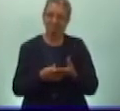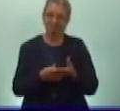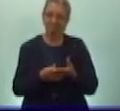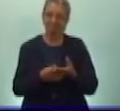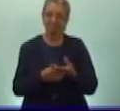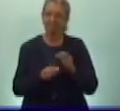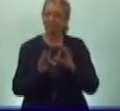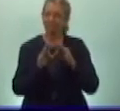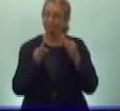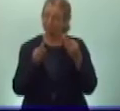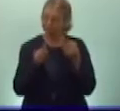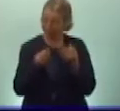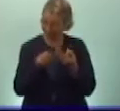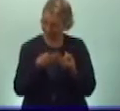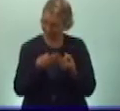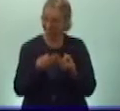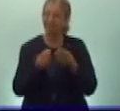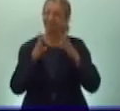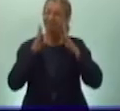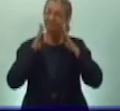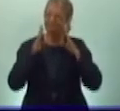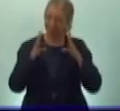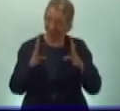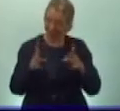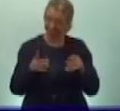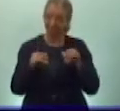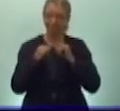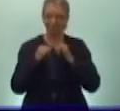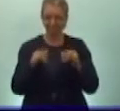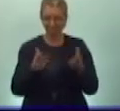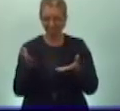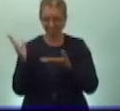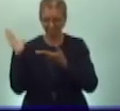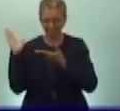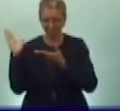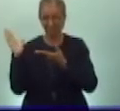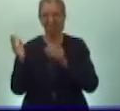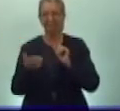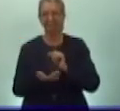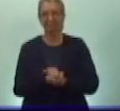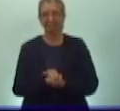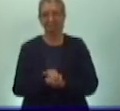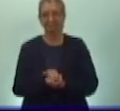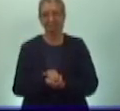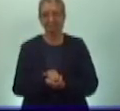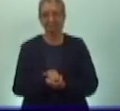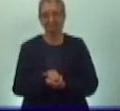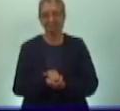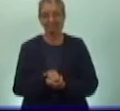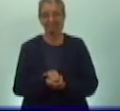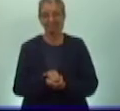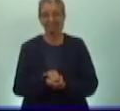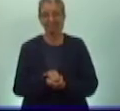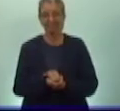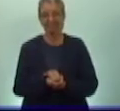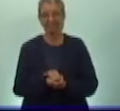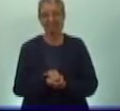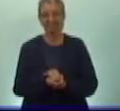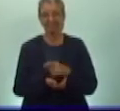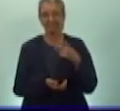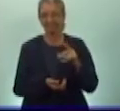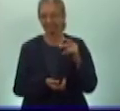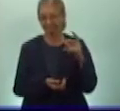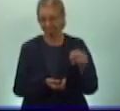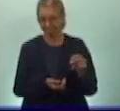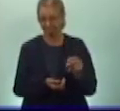los familiares, que presten atención a la siguiente orientación. Es decir, hemos estado realizando ejercicios de